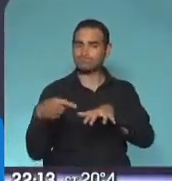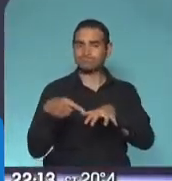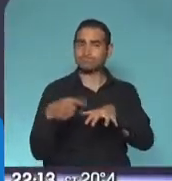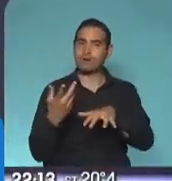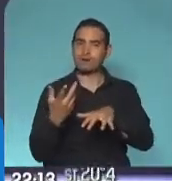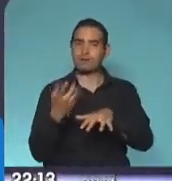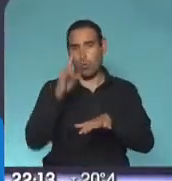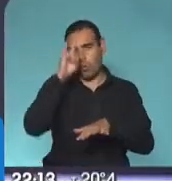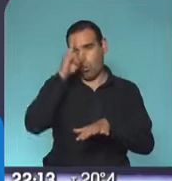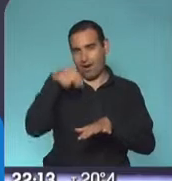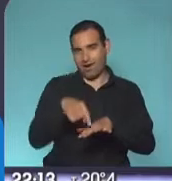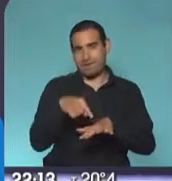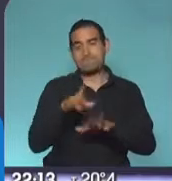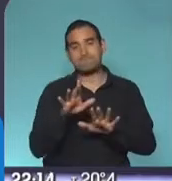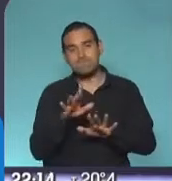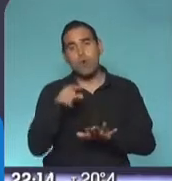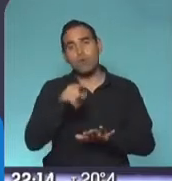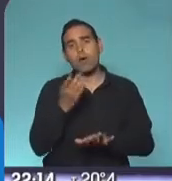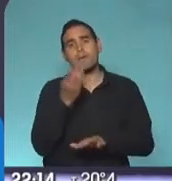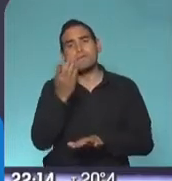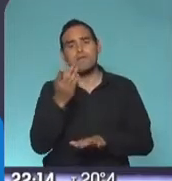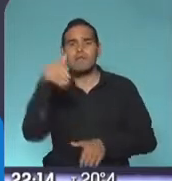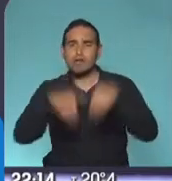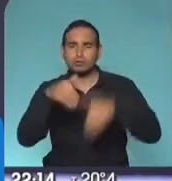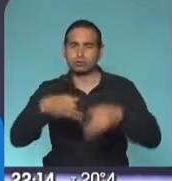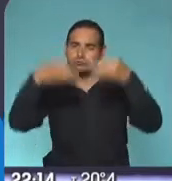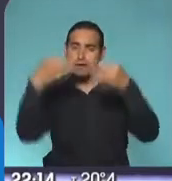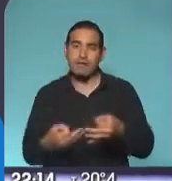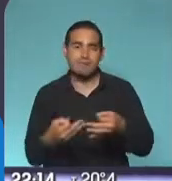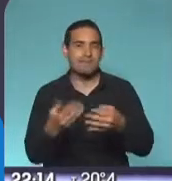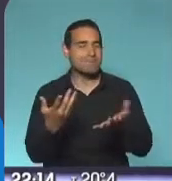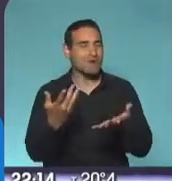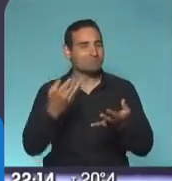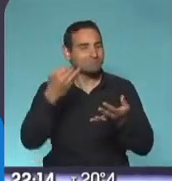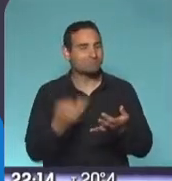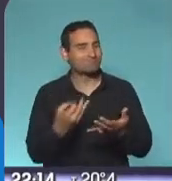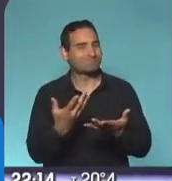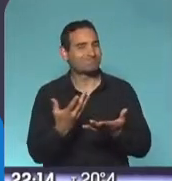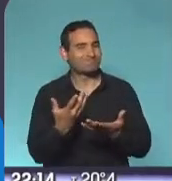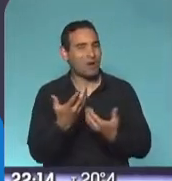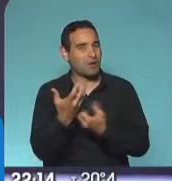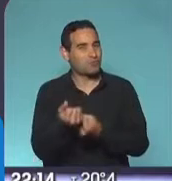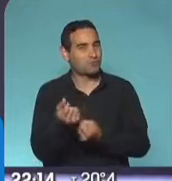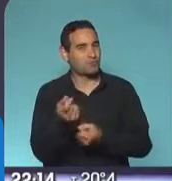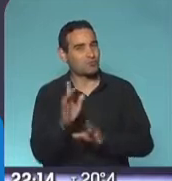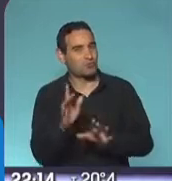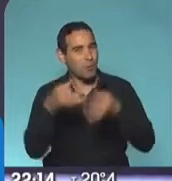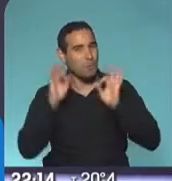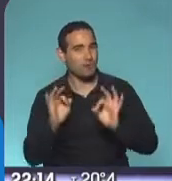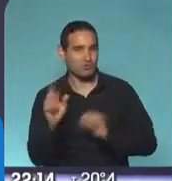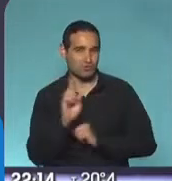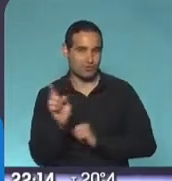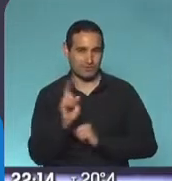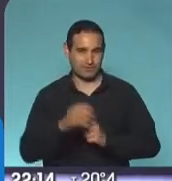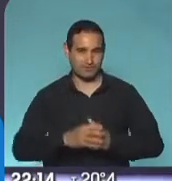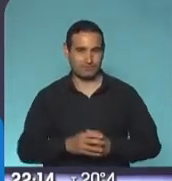la uruguaya, que bueno, pide elecciones transparentes y demás, pero que no está del lado de quienes están del otro lado contrario